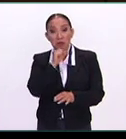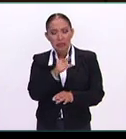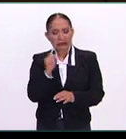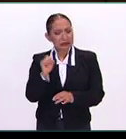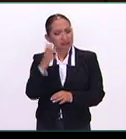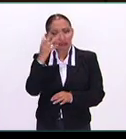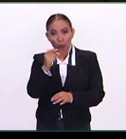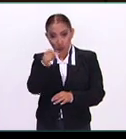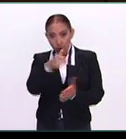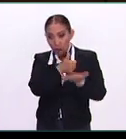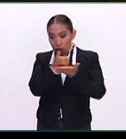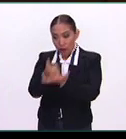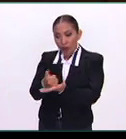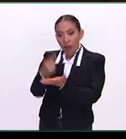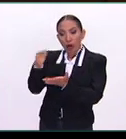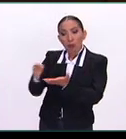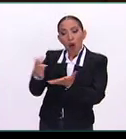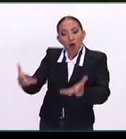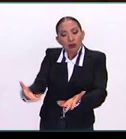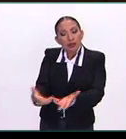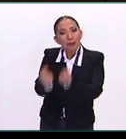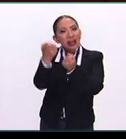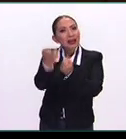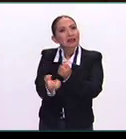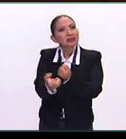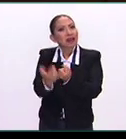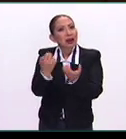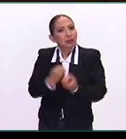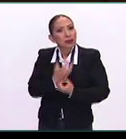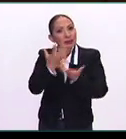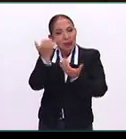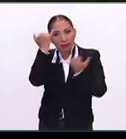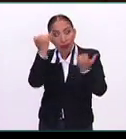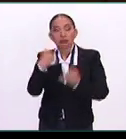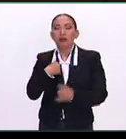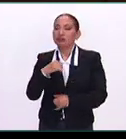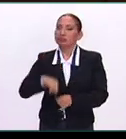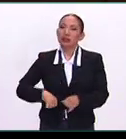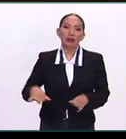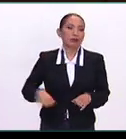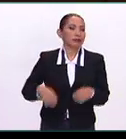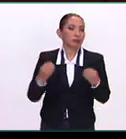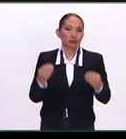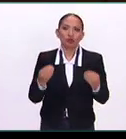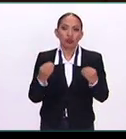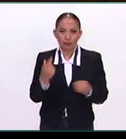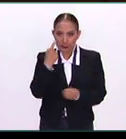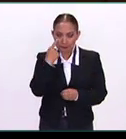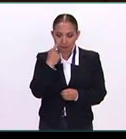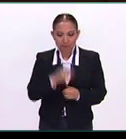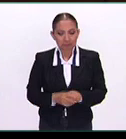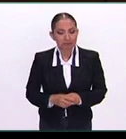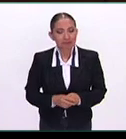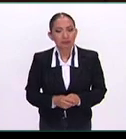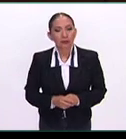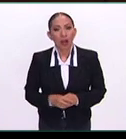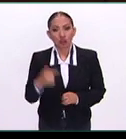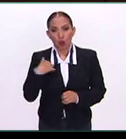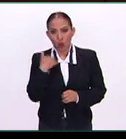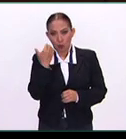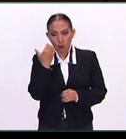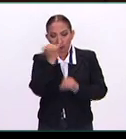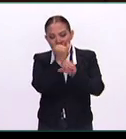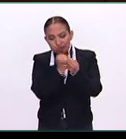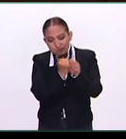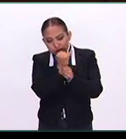Muy bello. ¿Usted ha ayudado a fijar, a recuperar esa sensibilidad? Pues sí, me ha interesado muchísimo. Y mire, yo